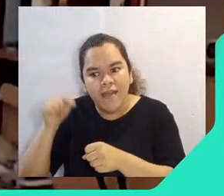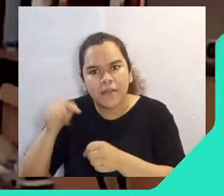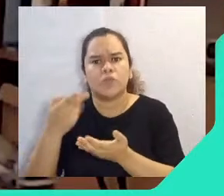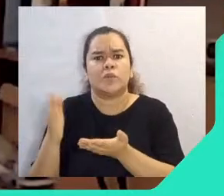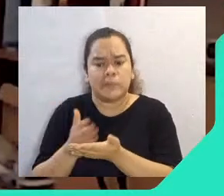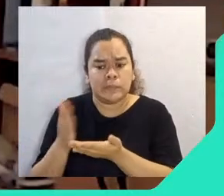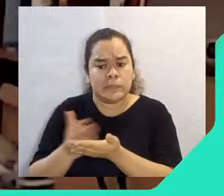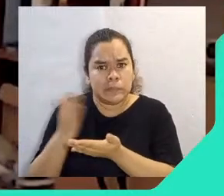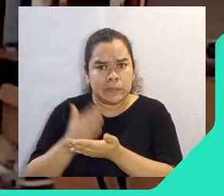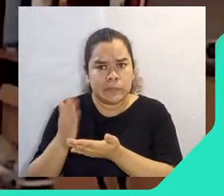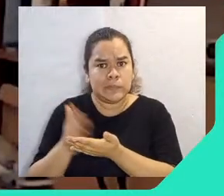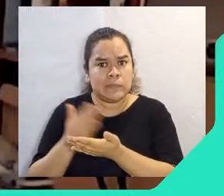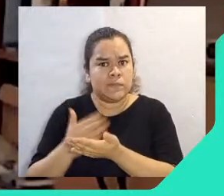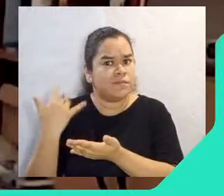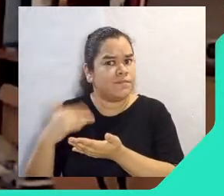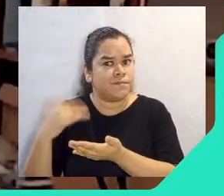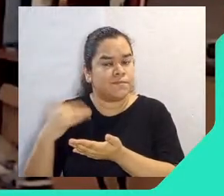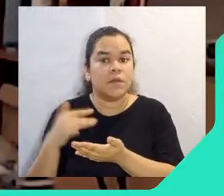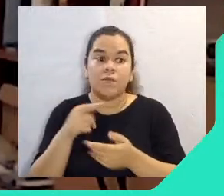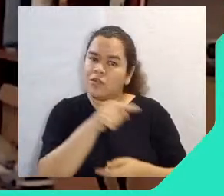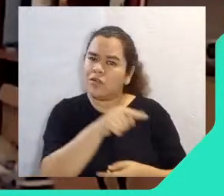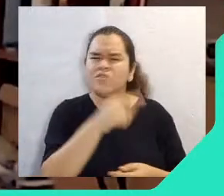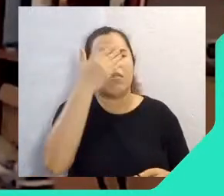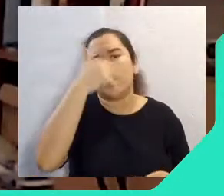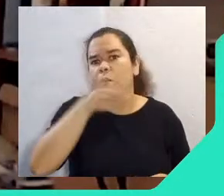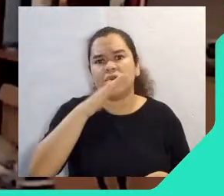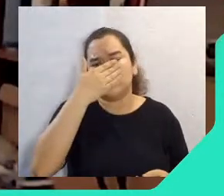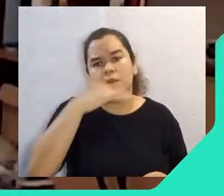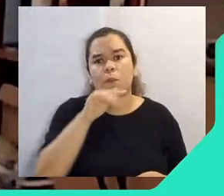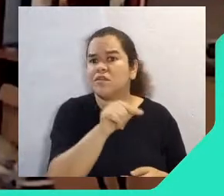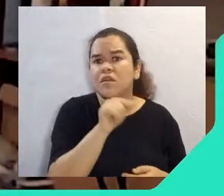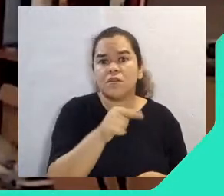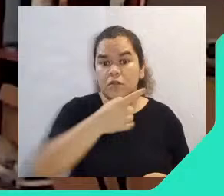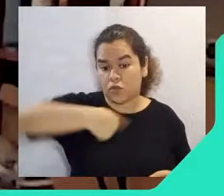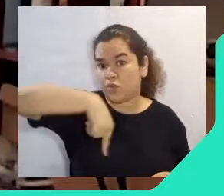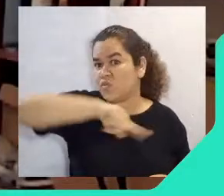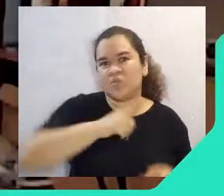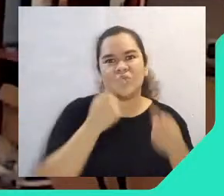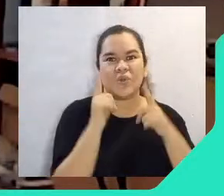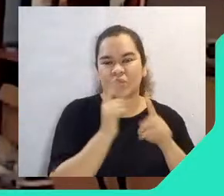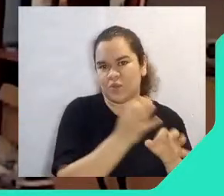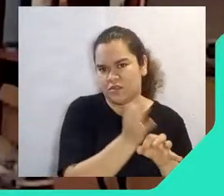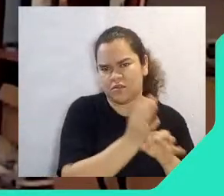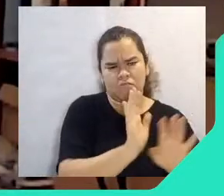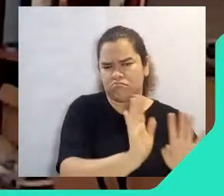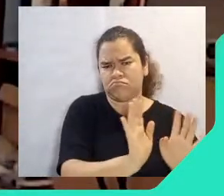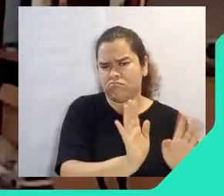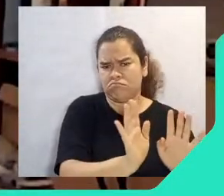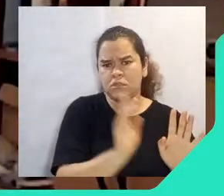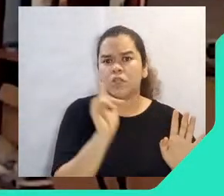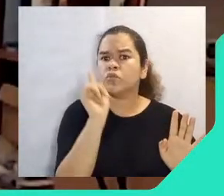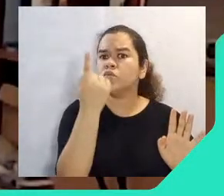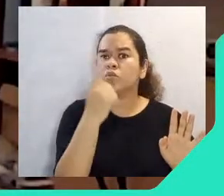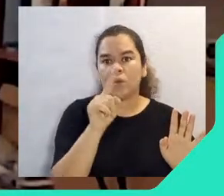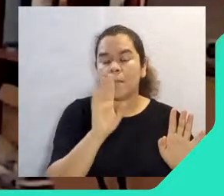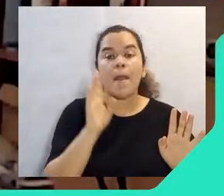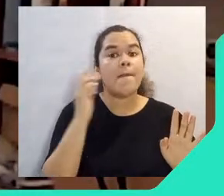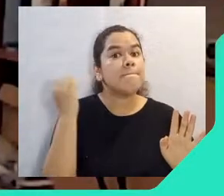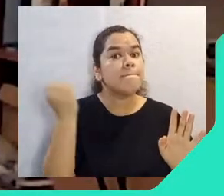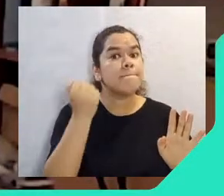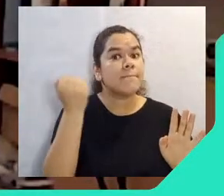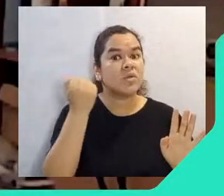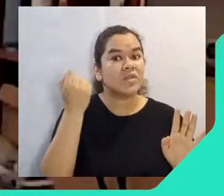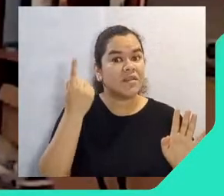materias de primer año. ¿Por qué? Porque eso le vamos a enseñar nosotros. O sea, nosotros no vamos a querer enseñarle esas cosas. Lo importante es que